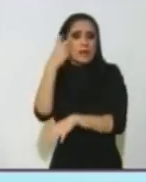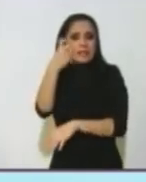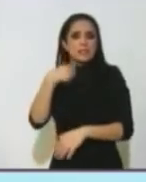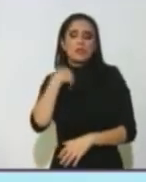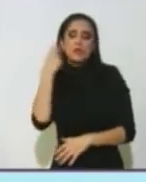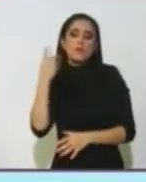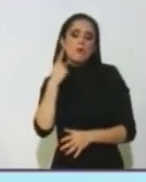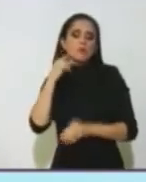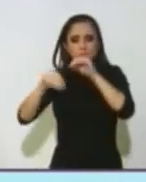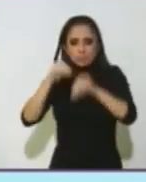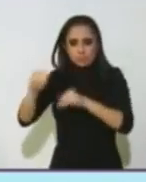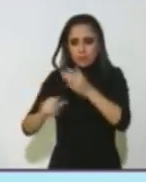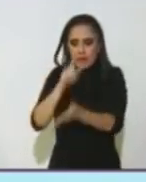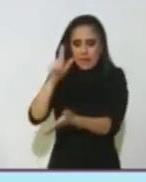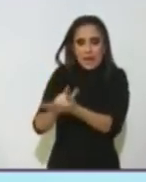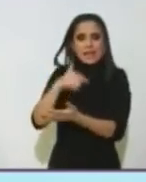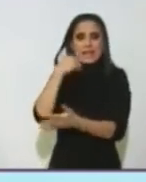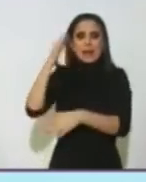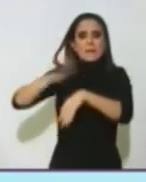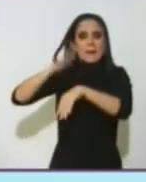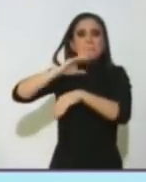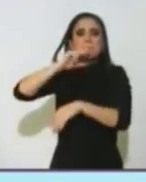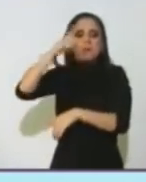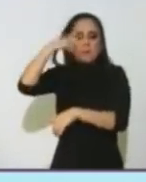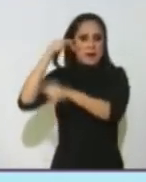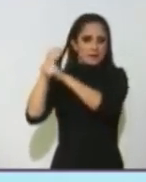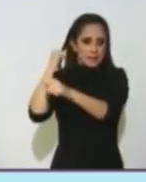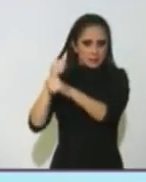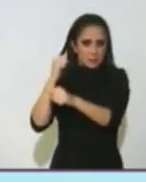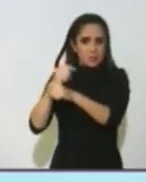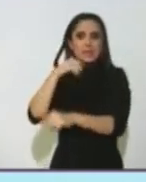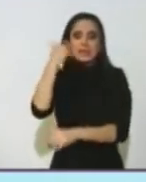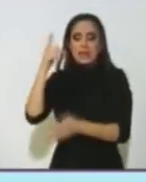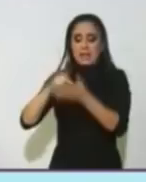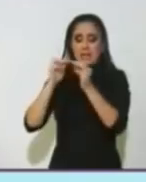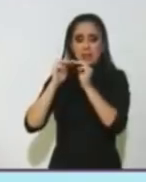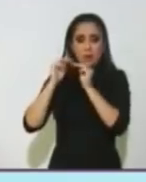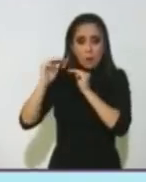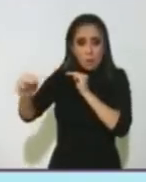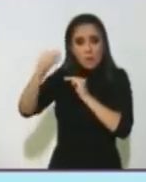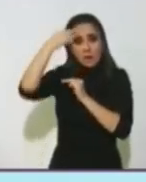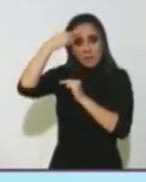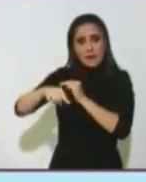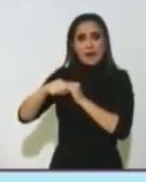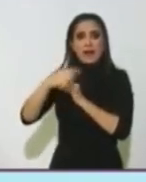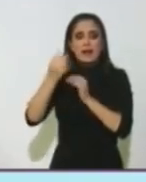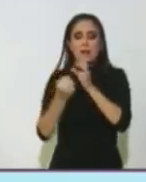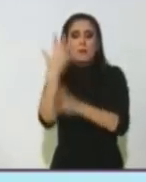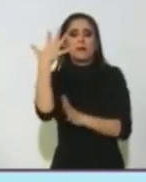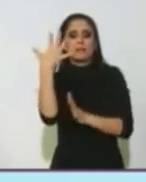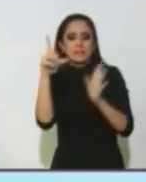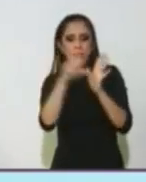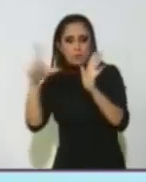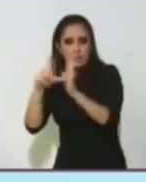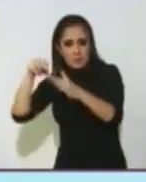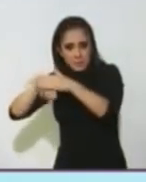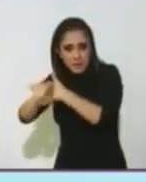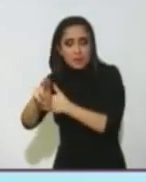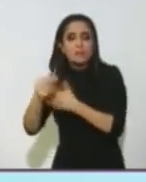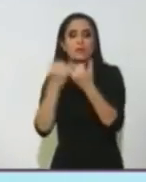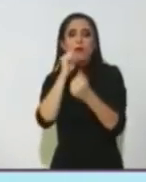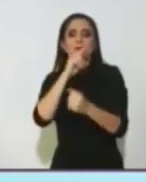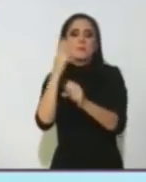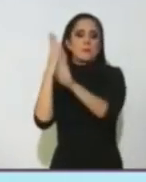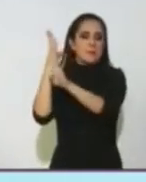fortalecer el transporte público vamos por 25 kilómetros de metro con la ampliación de 5 líneas vamos por 80 kilómetros de metrobús